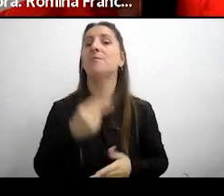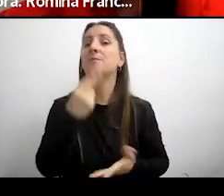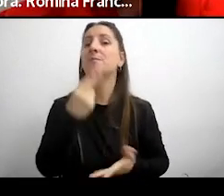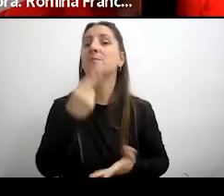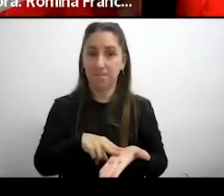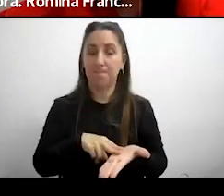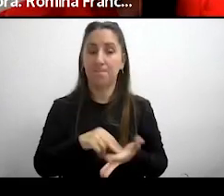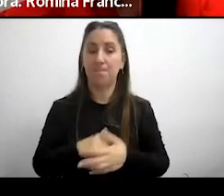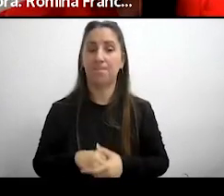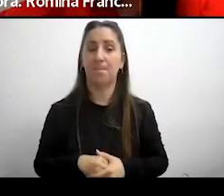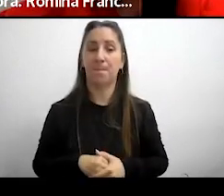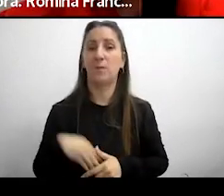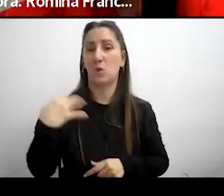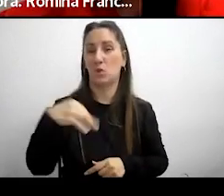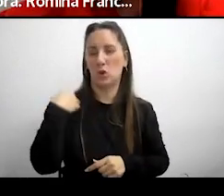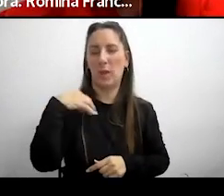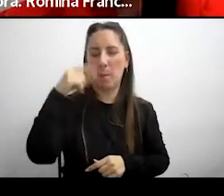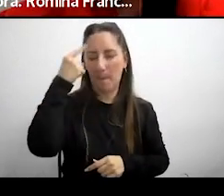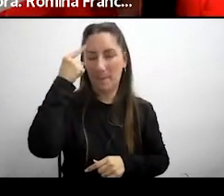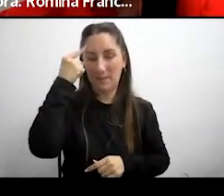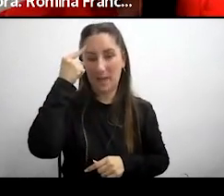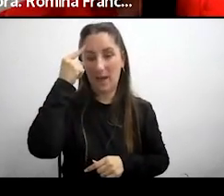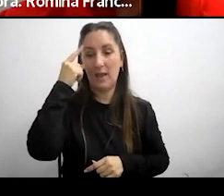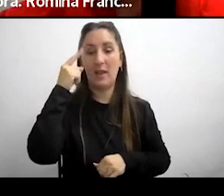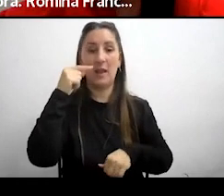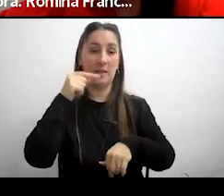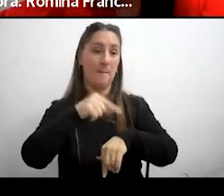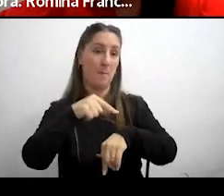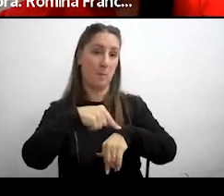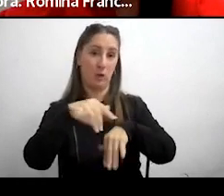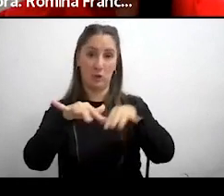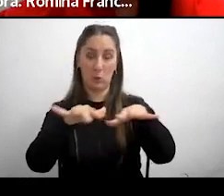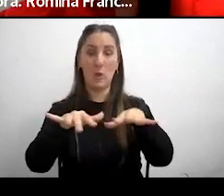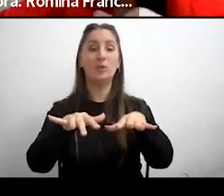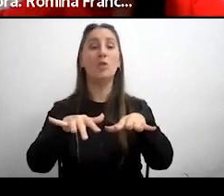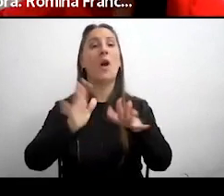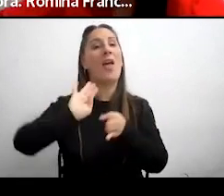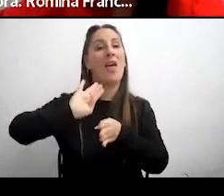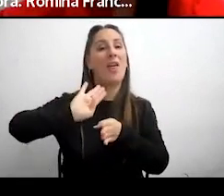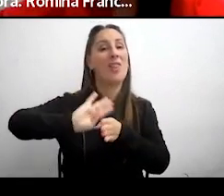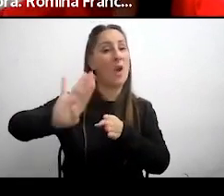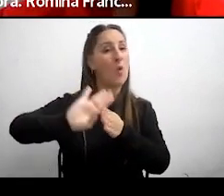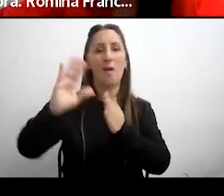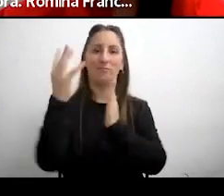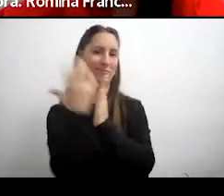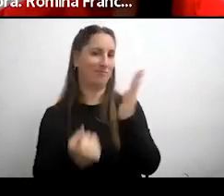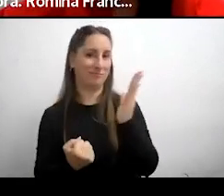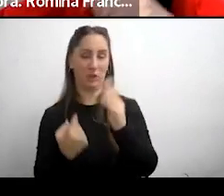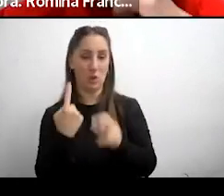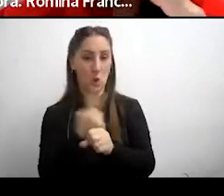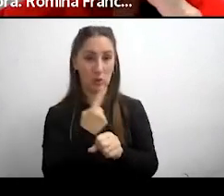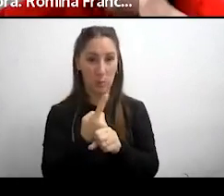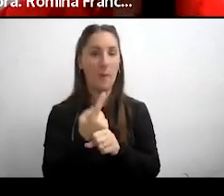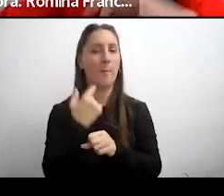impositivo, que tenemos que tener en cuenta que en este caso, como es una deuda no deducible, por eso les remarqué